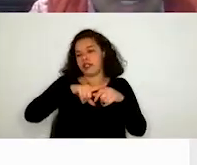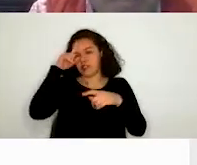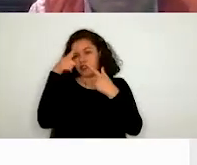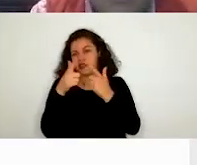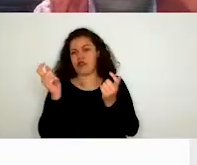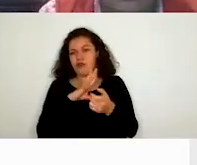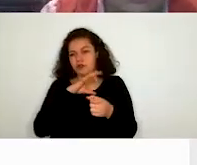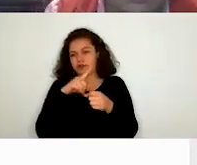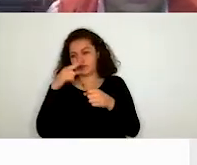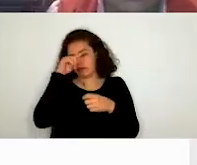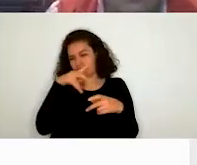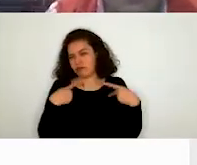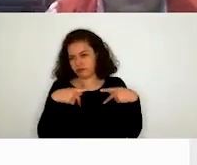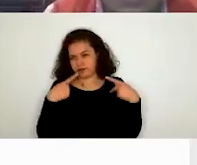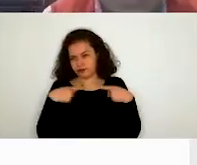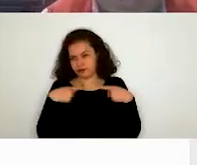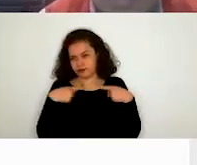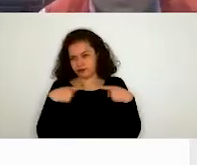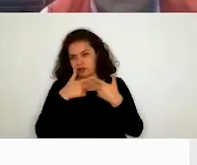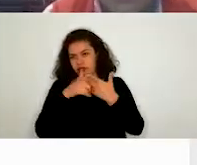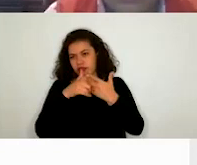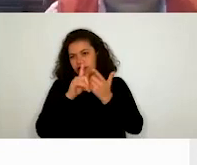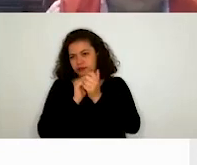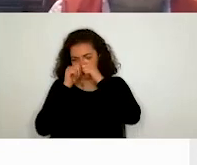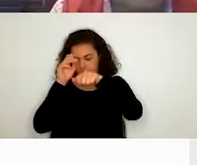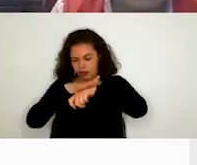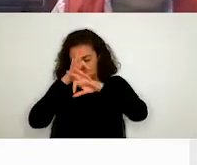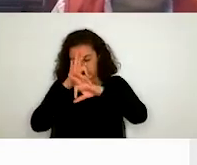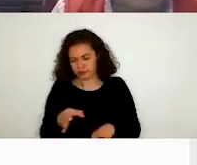especial para personas de grupos de atención prioritaria.